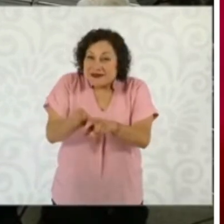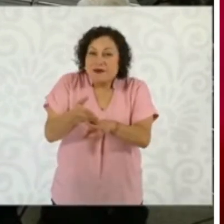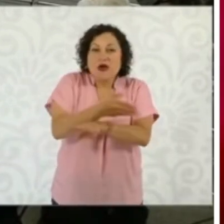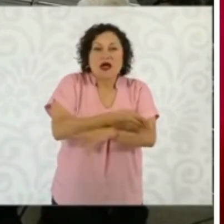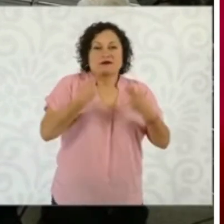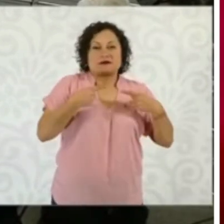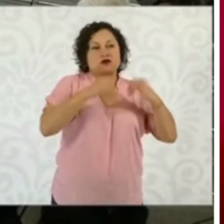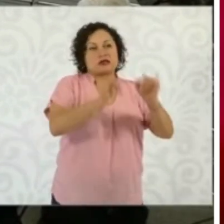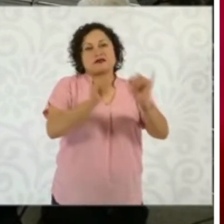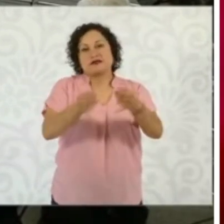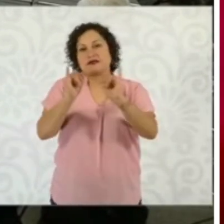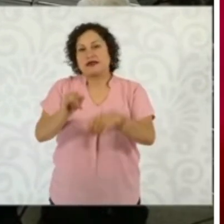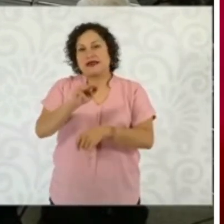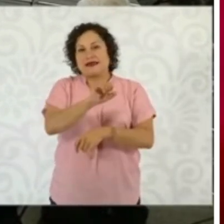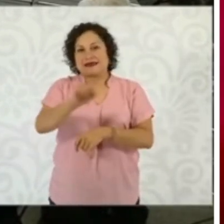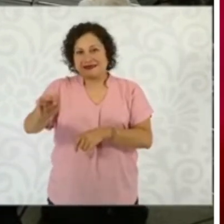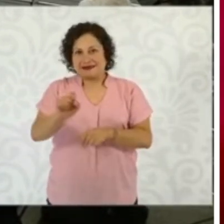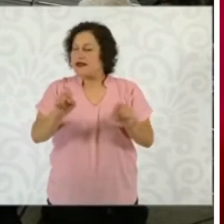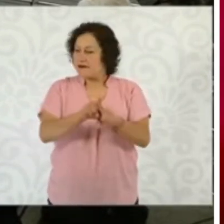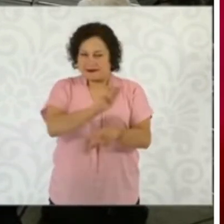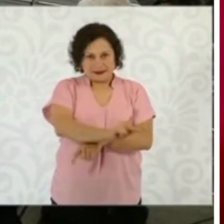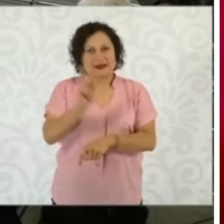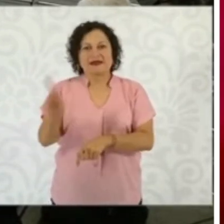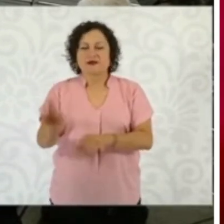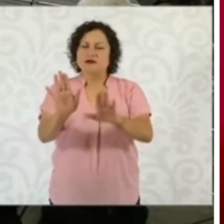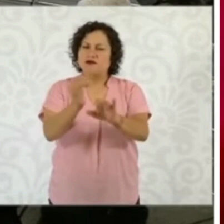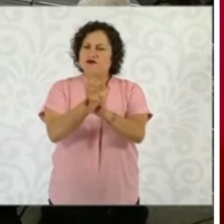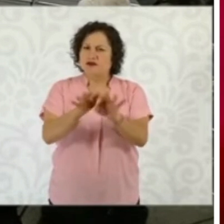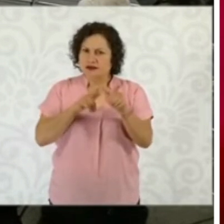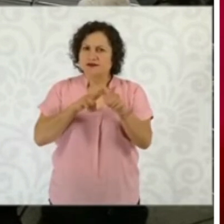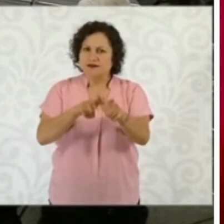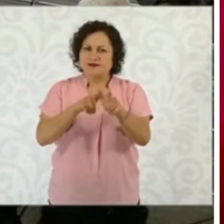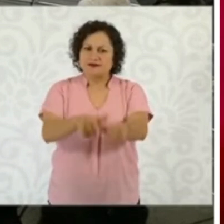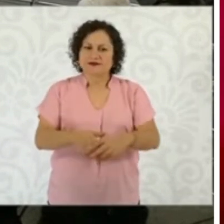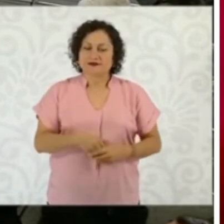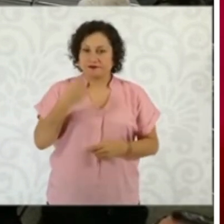individualizadas del ISSSTE. Entonces, vamos a seguir informándolo. Bueno, ahí está el...